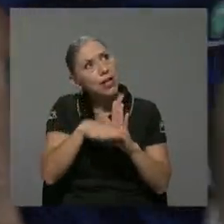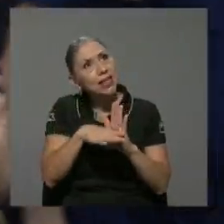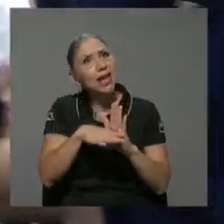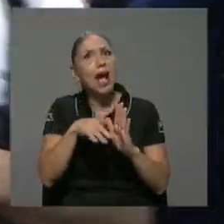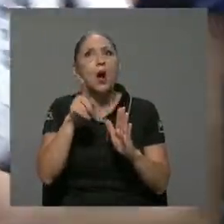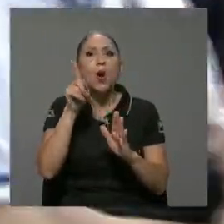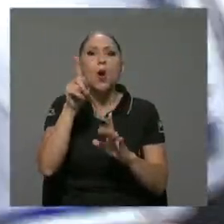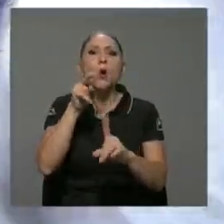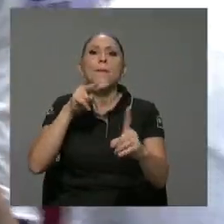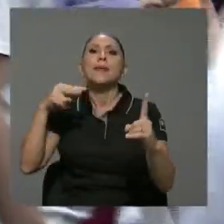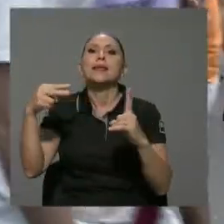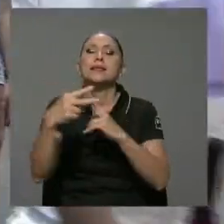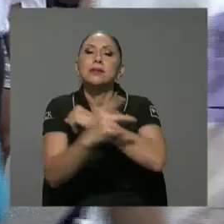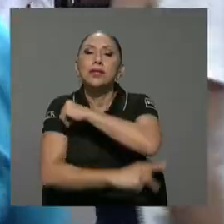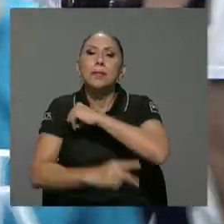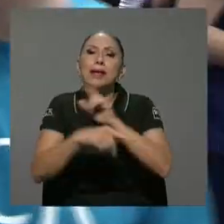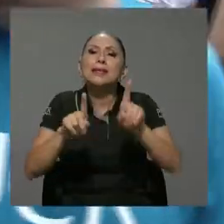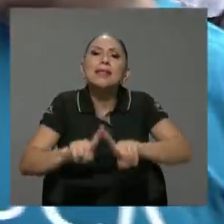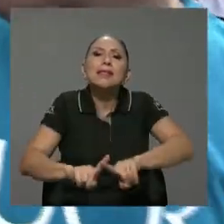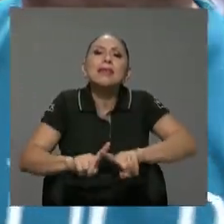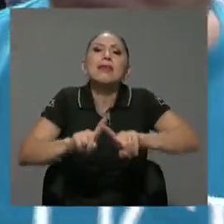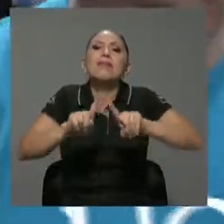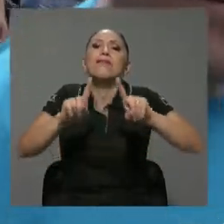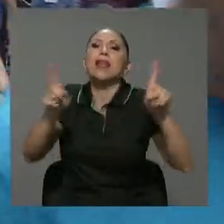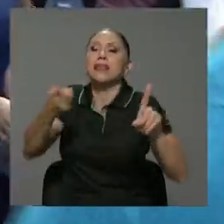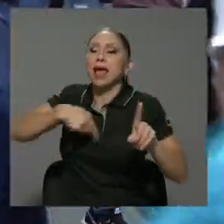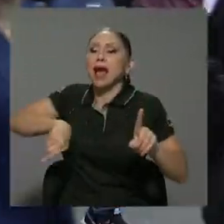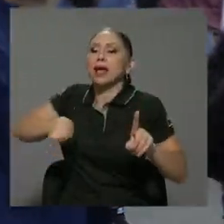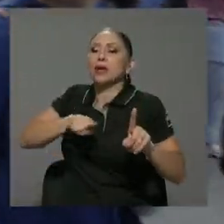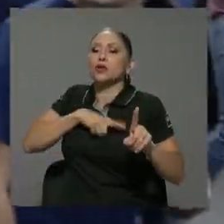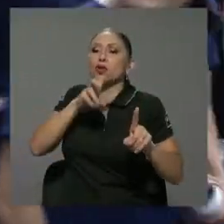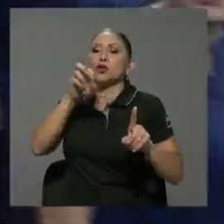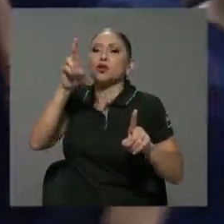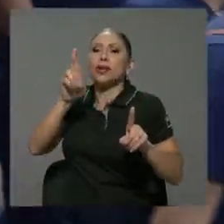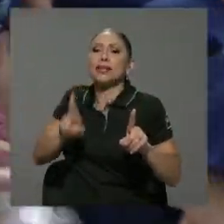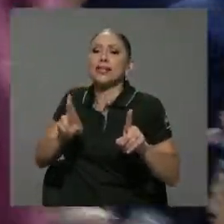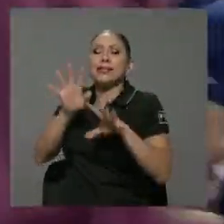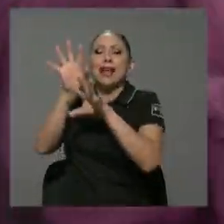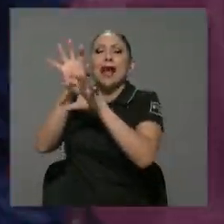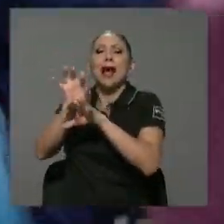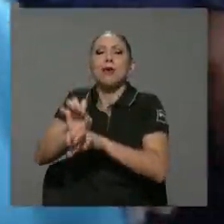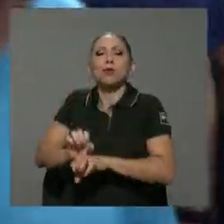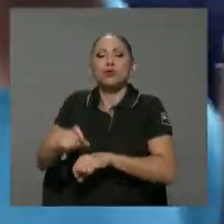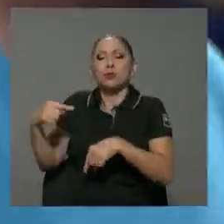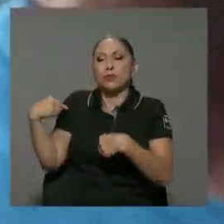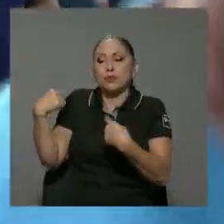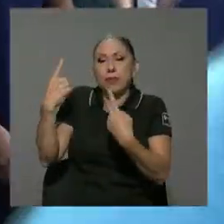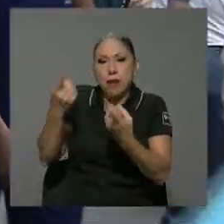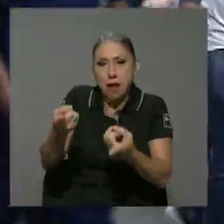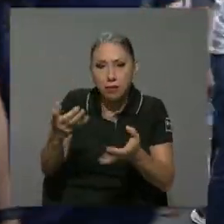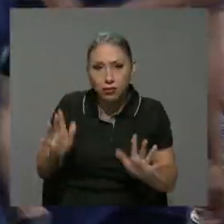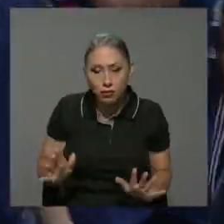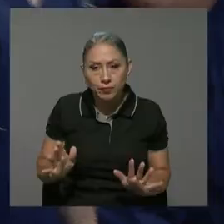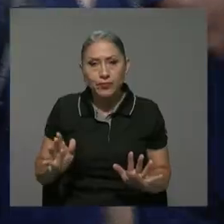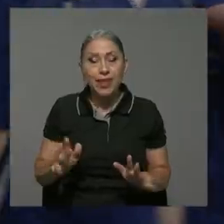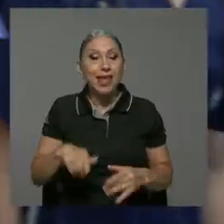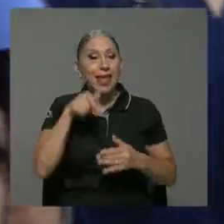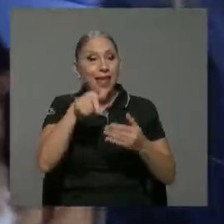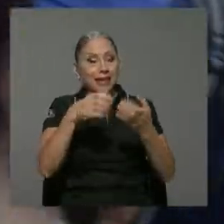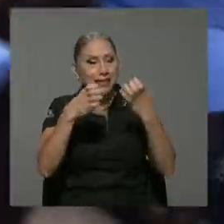país muy diferente a la que nosotros hemos estado acostumbrados como costarricenses a lo largo del tiempo. Y esta estrategia que se